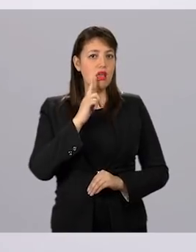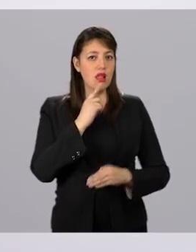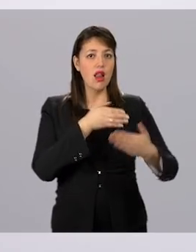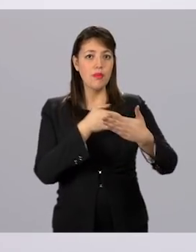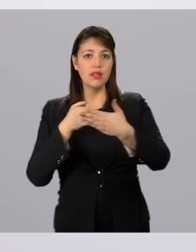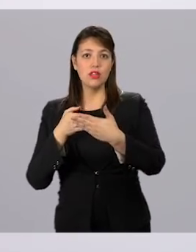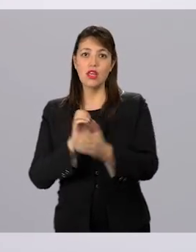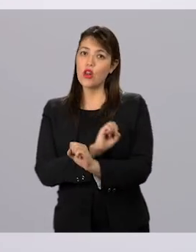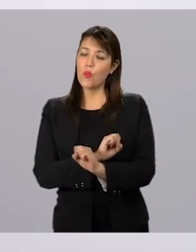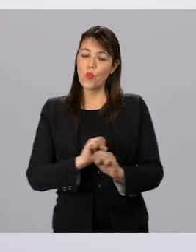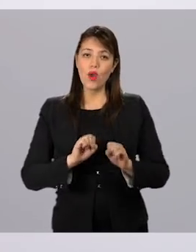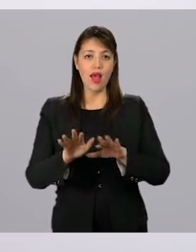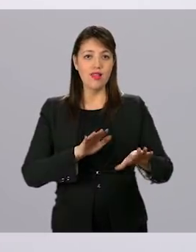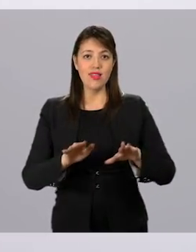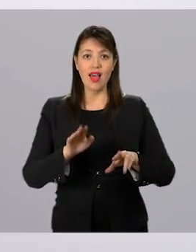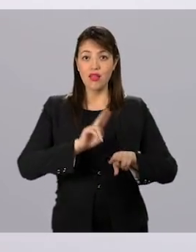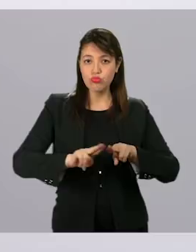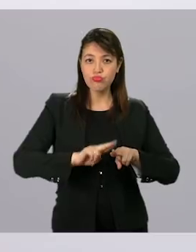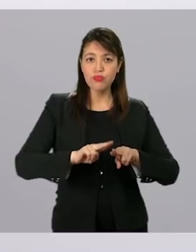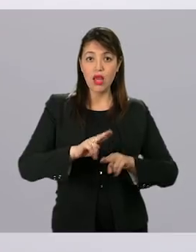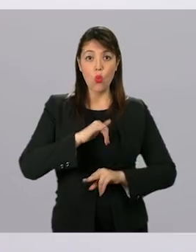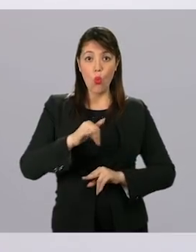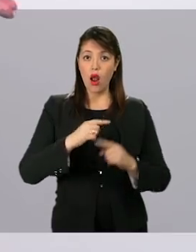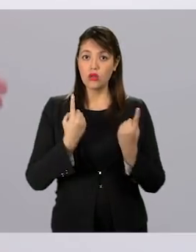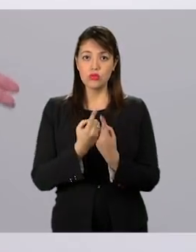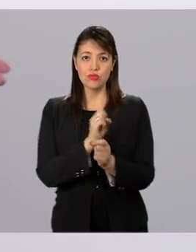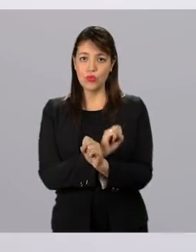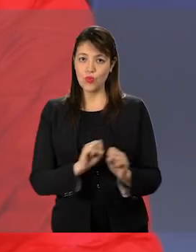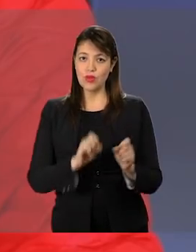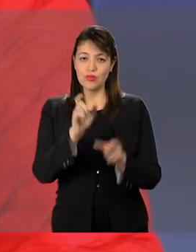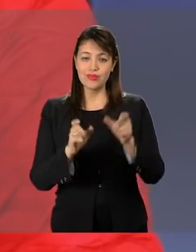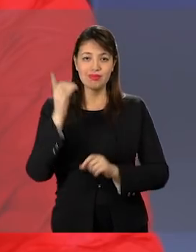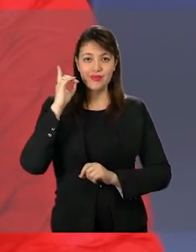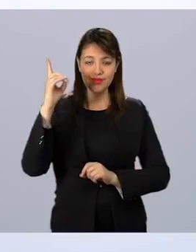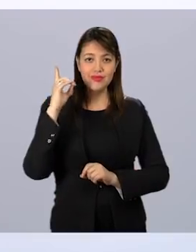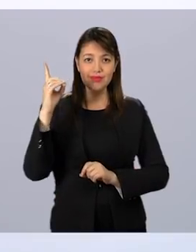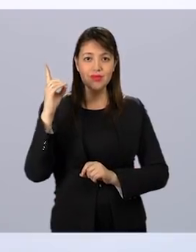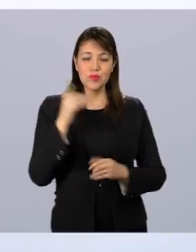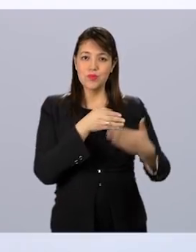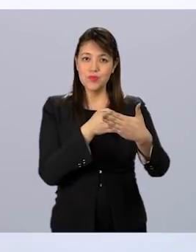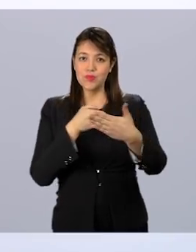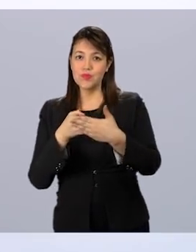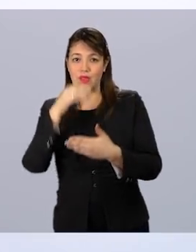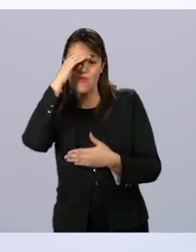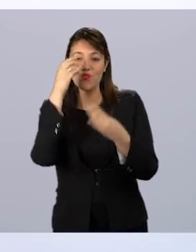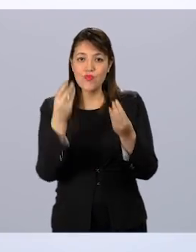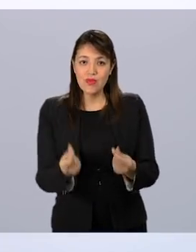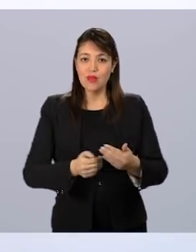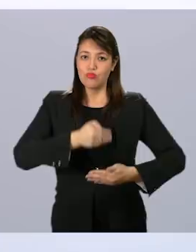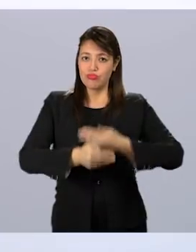Tienen sus limitaciones y eso les impide realizar las mismas actividades que el resto de nosotros. Las personas con discapacidad entorpecen